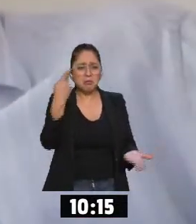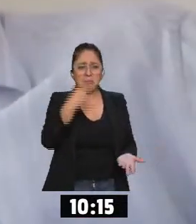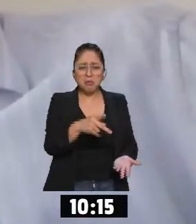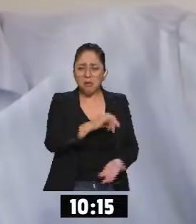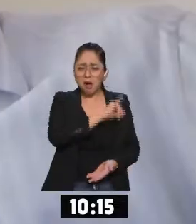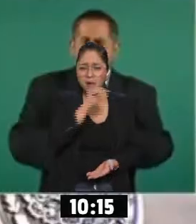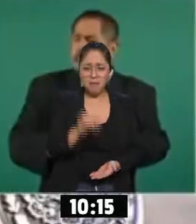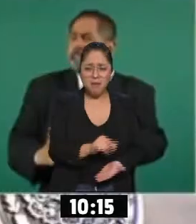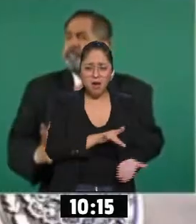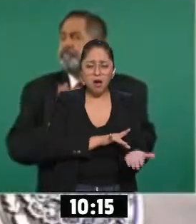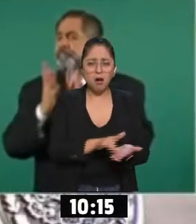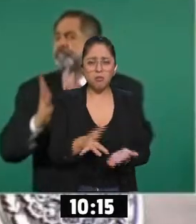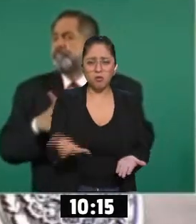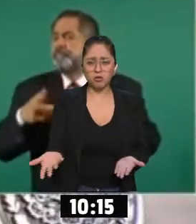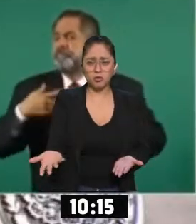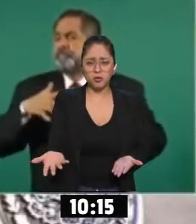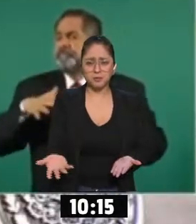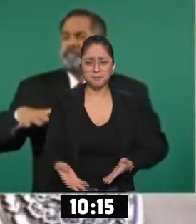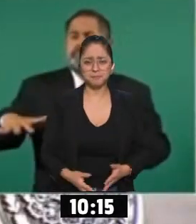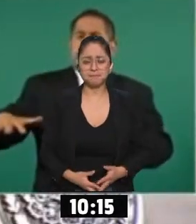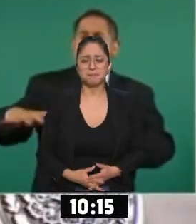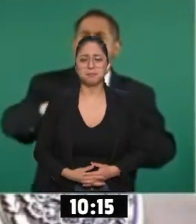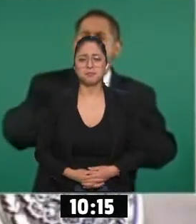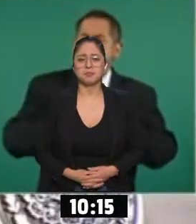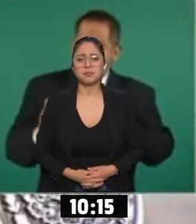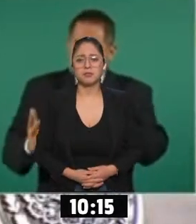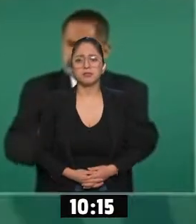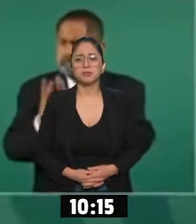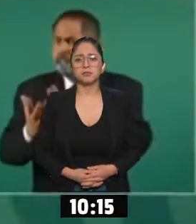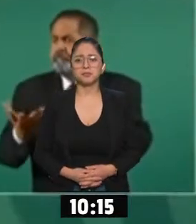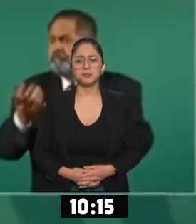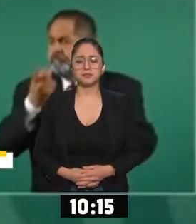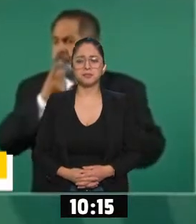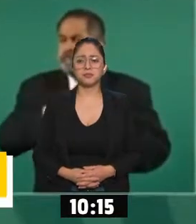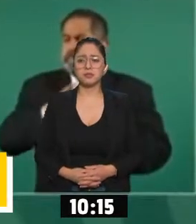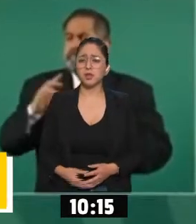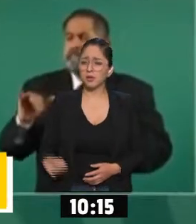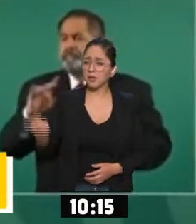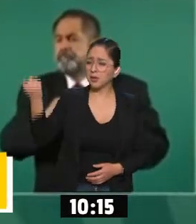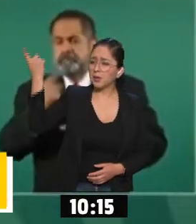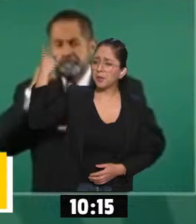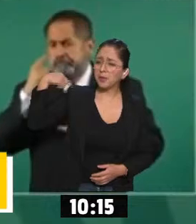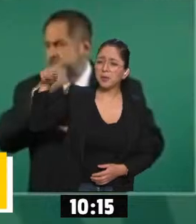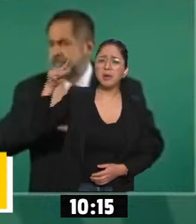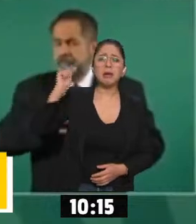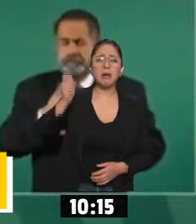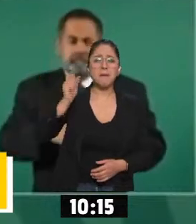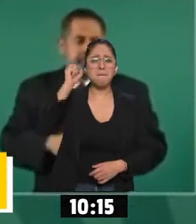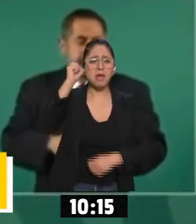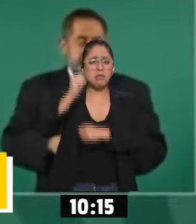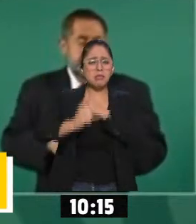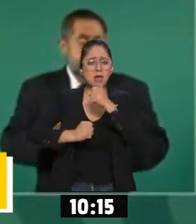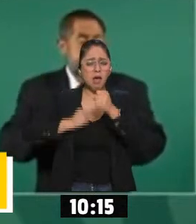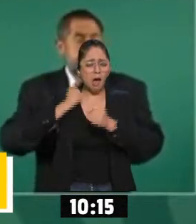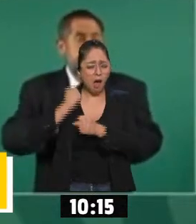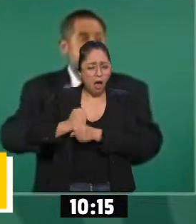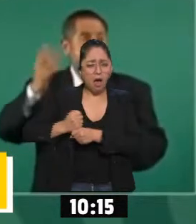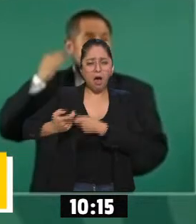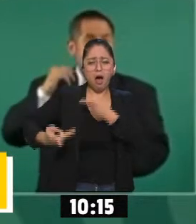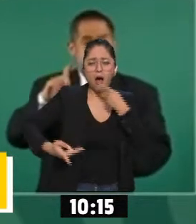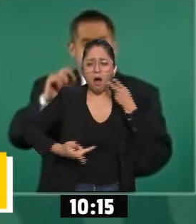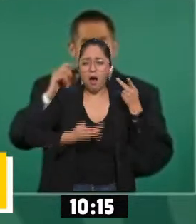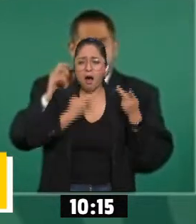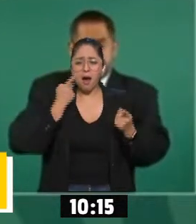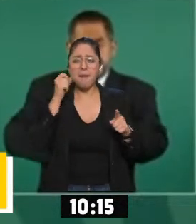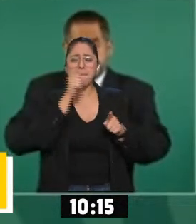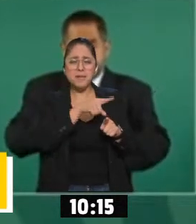la puerta. Se ha venido hablando de esto desde hace 20 años, pero pura simulación